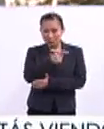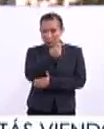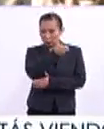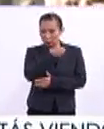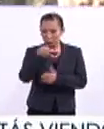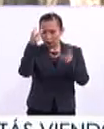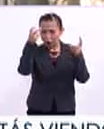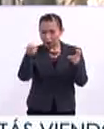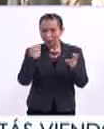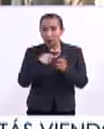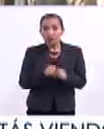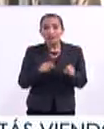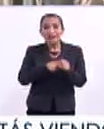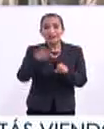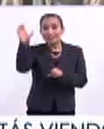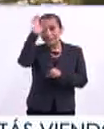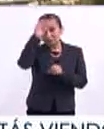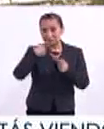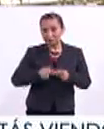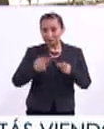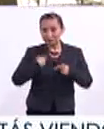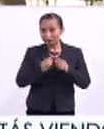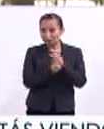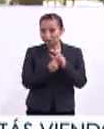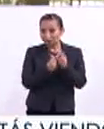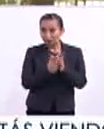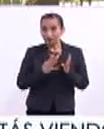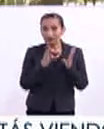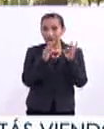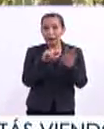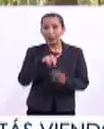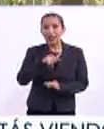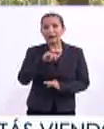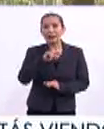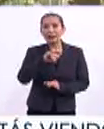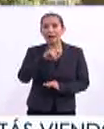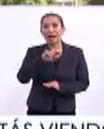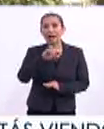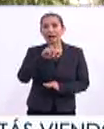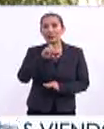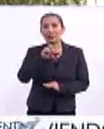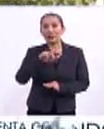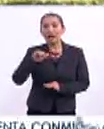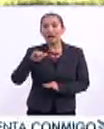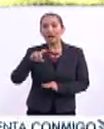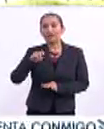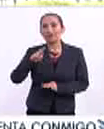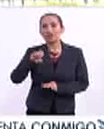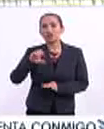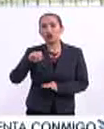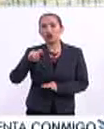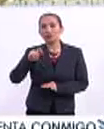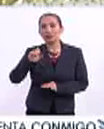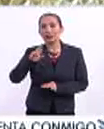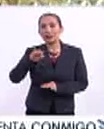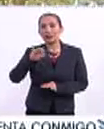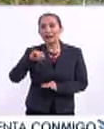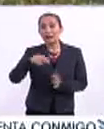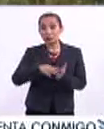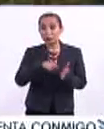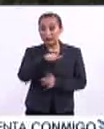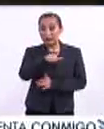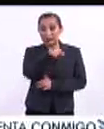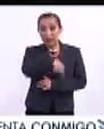lema surgió la Sociedad de los Científicos Anónimos, fundada por Natalia Jardón y Andrés Cotériard en 2016,